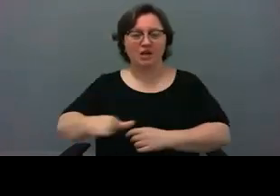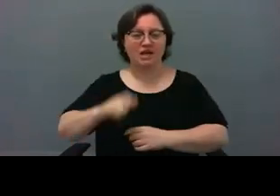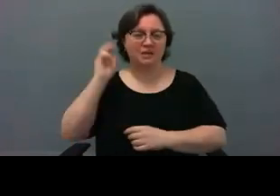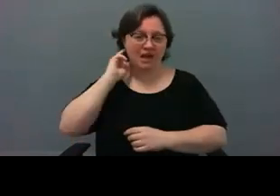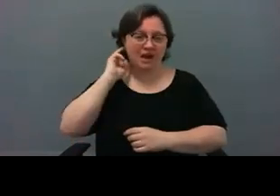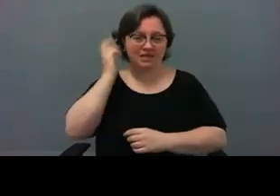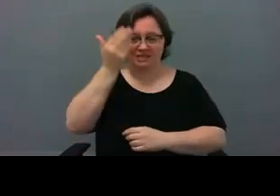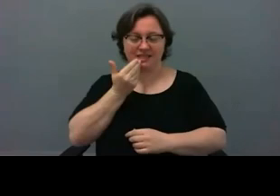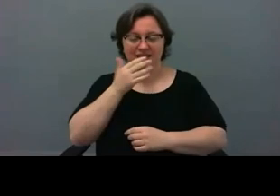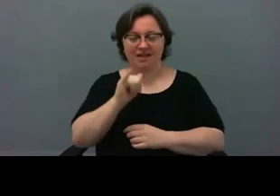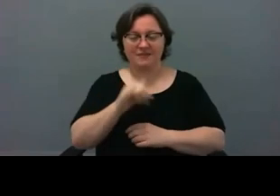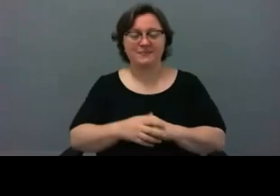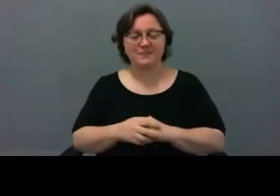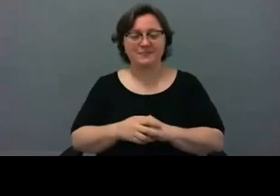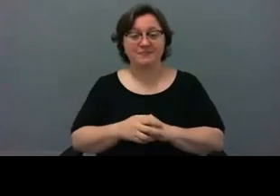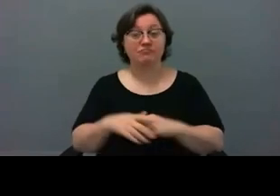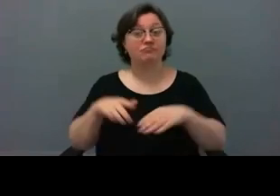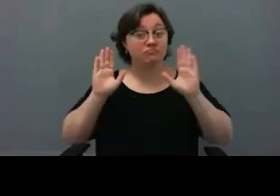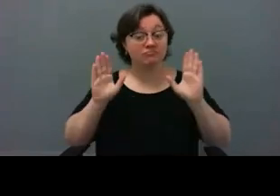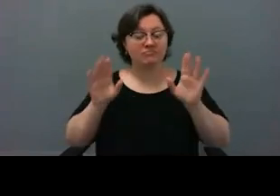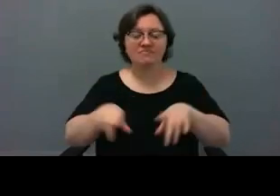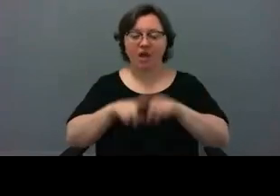Parálisis Cerebral. Aún así,